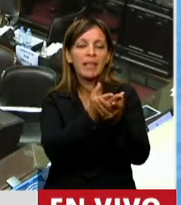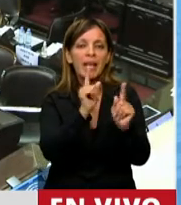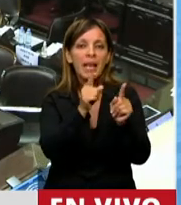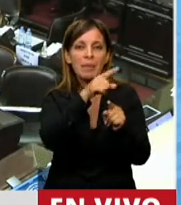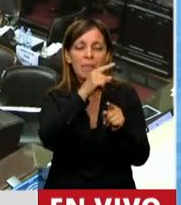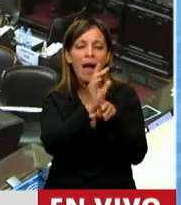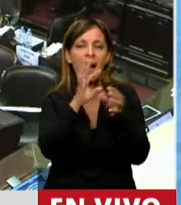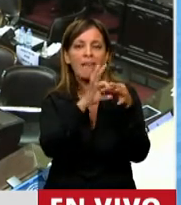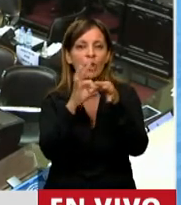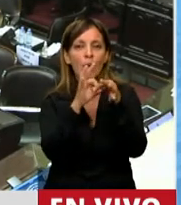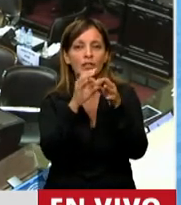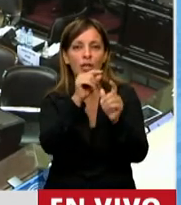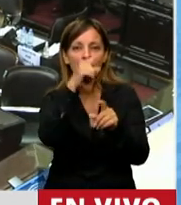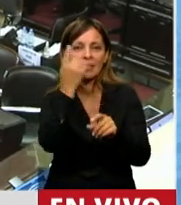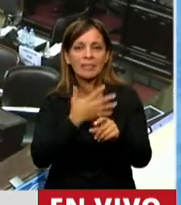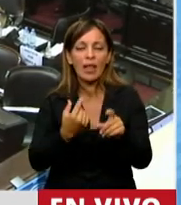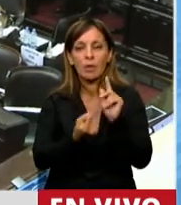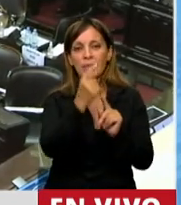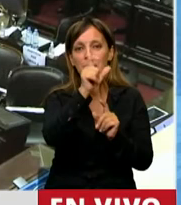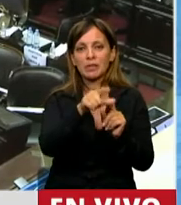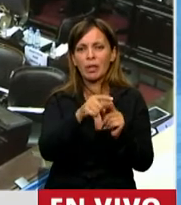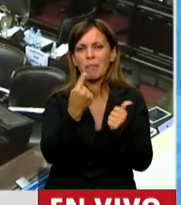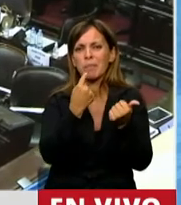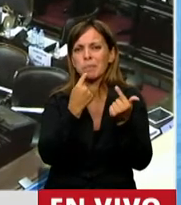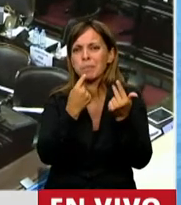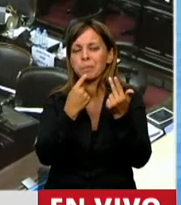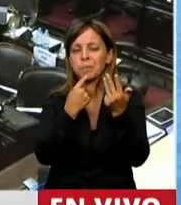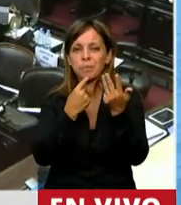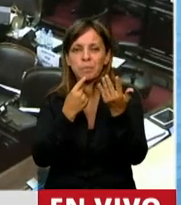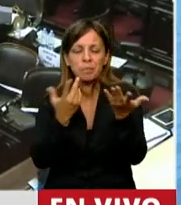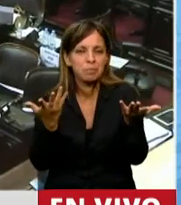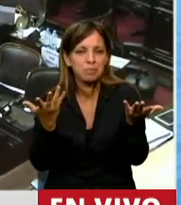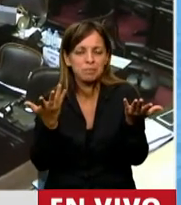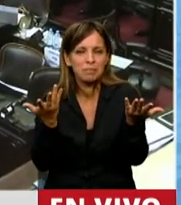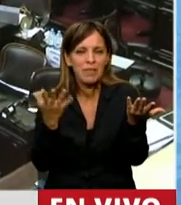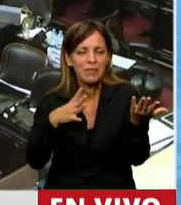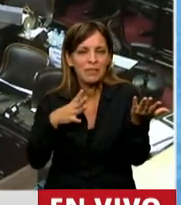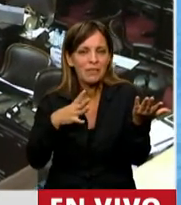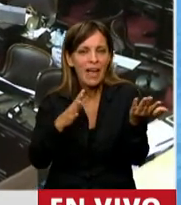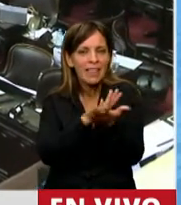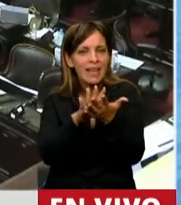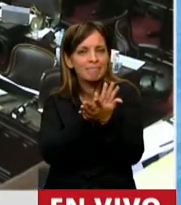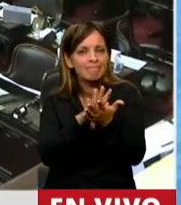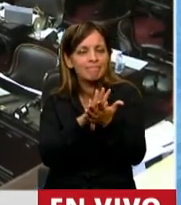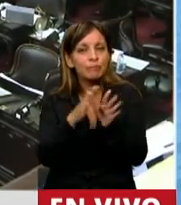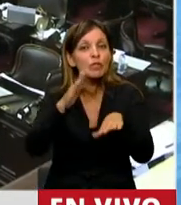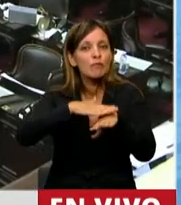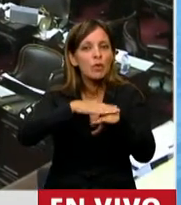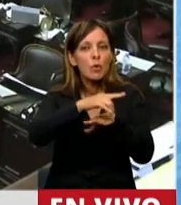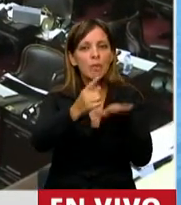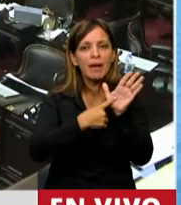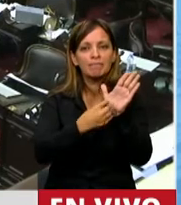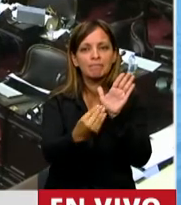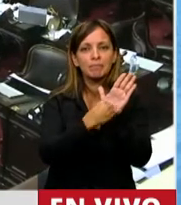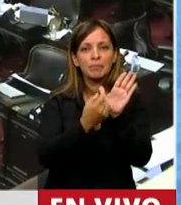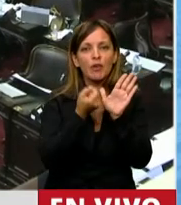norma. O sea, señora Presidente, son muchos los interrogantes que van a quedar pendientes como consecuencia de que la norma no consigna